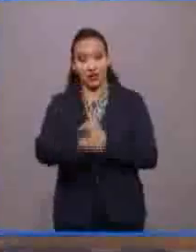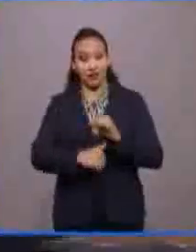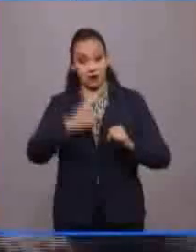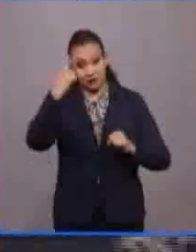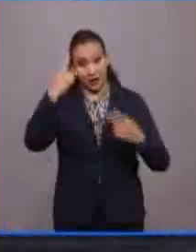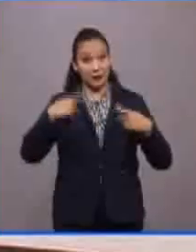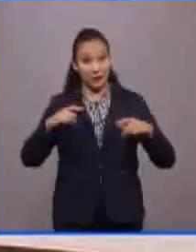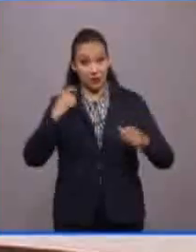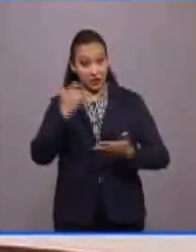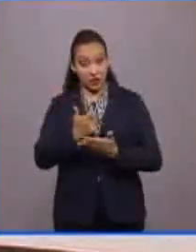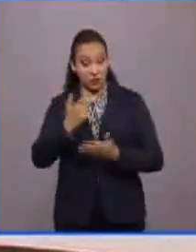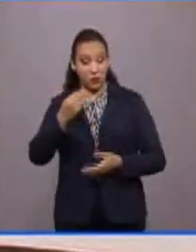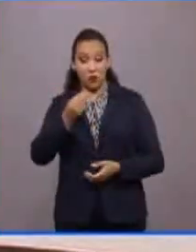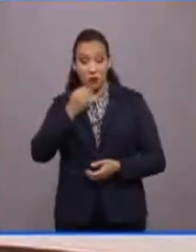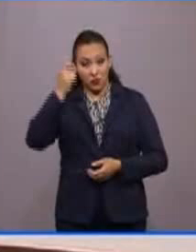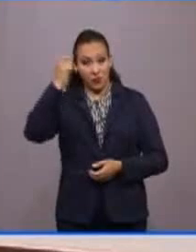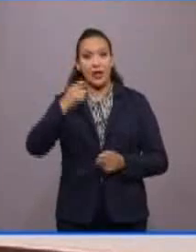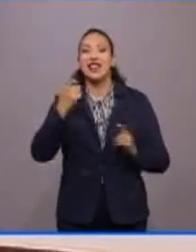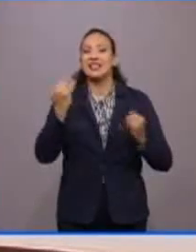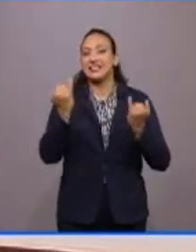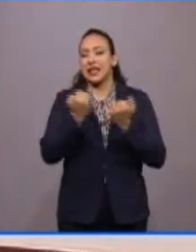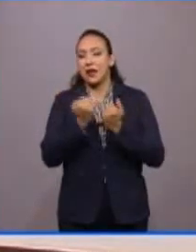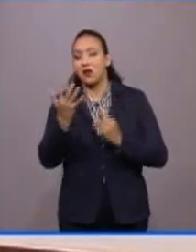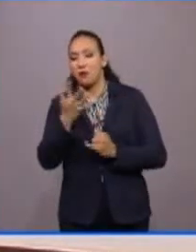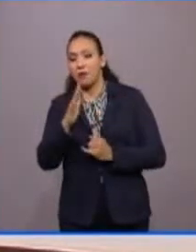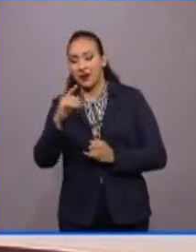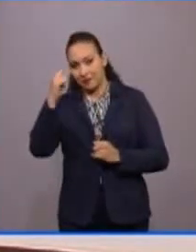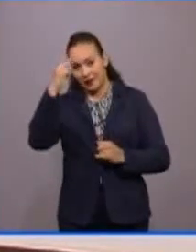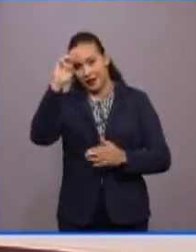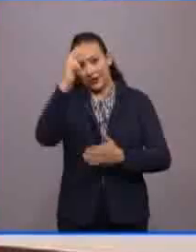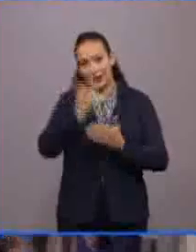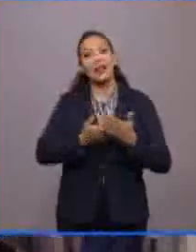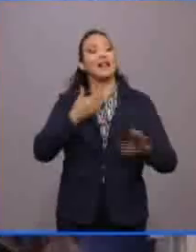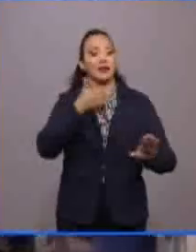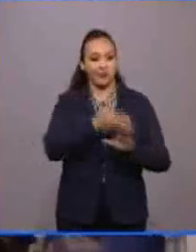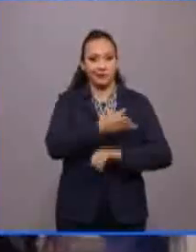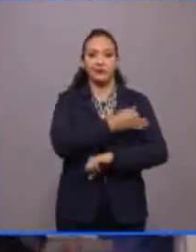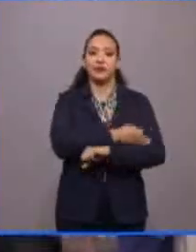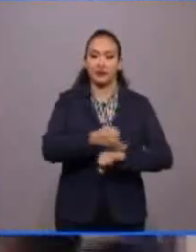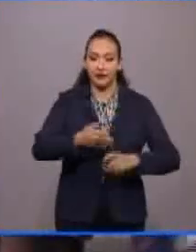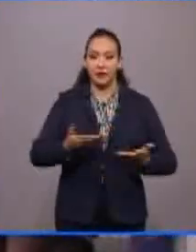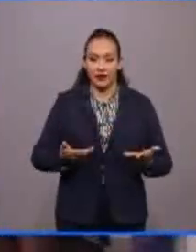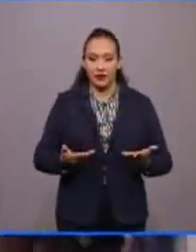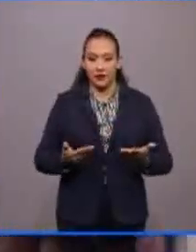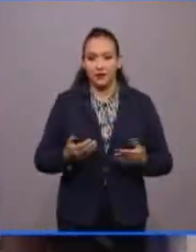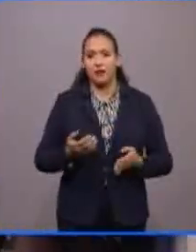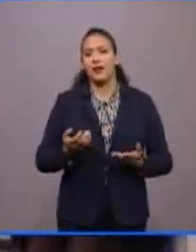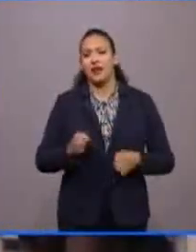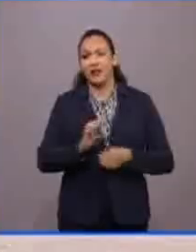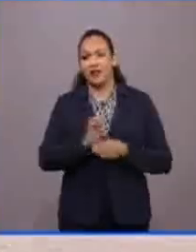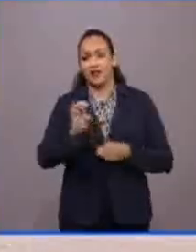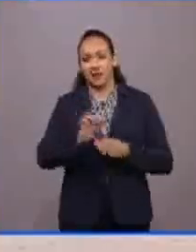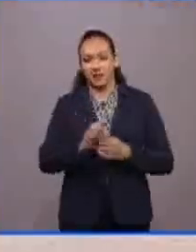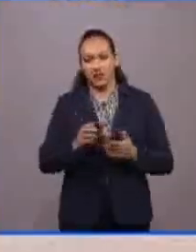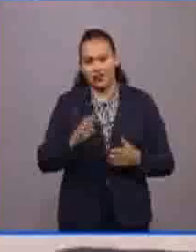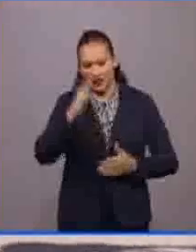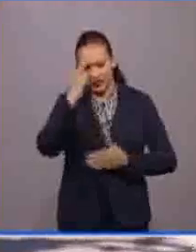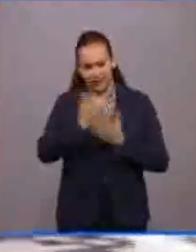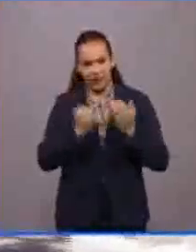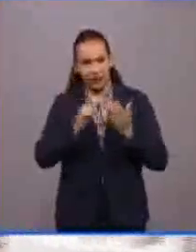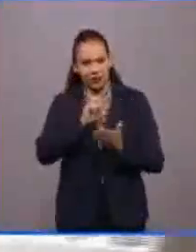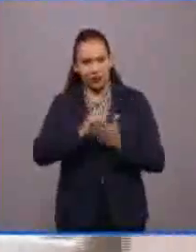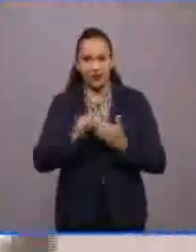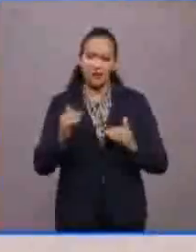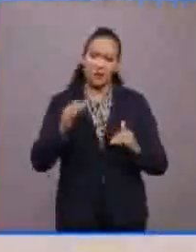este delito es similar a las que se imponen a delitos que afectan a la familia, por lo que no vulnera el principio de proporcionalidad de